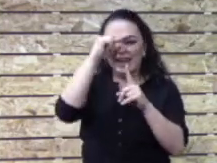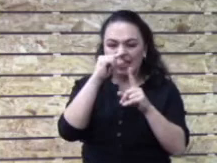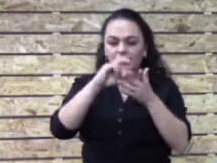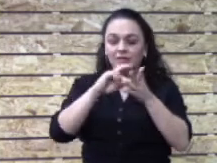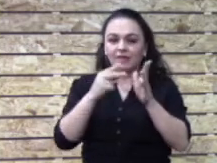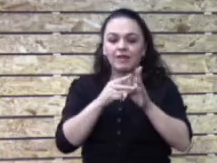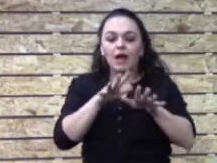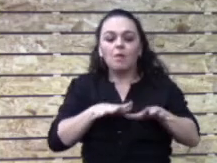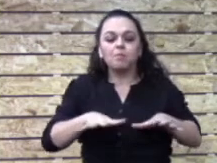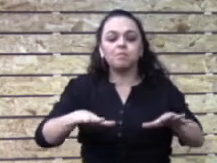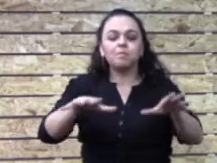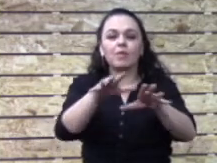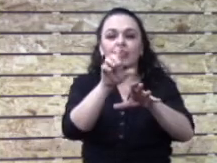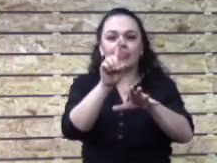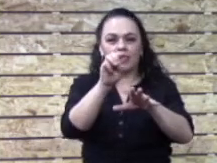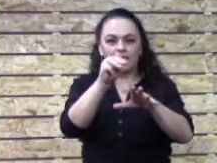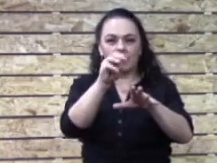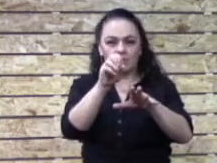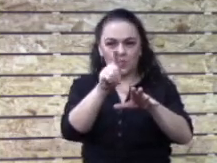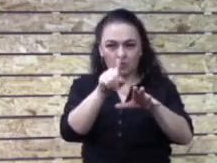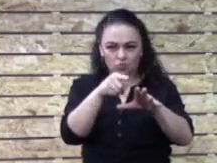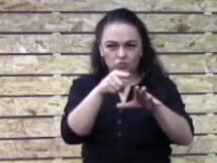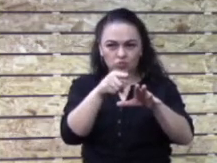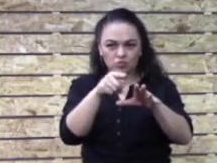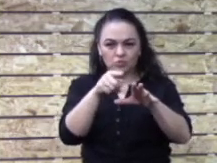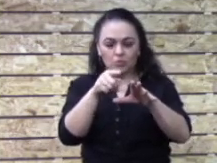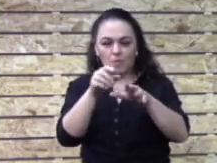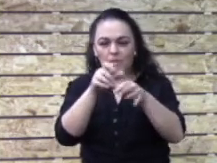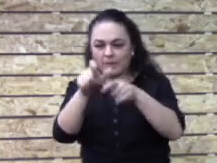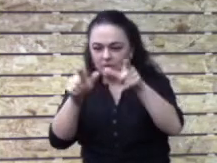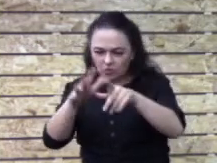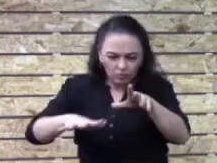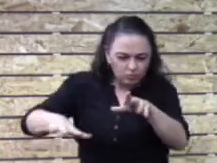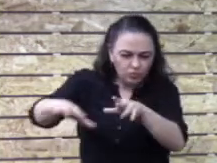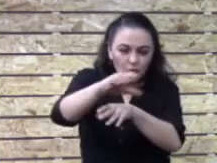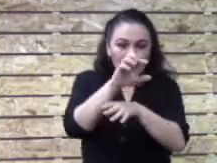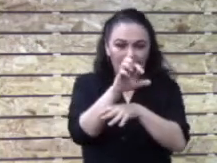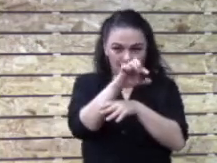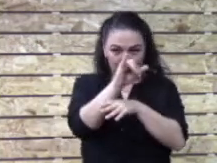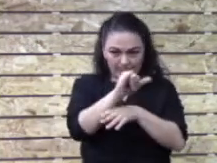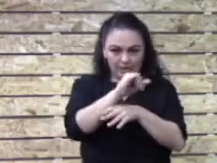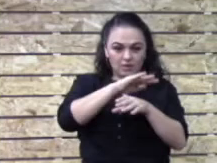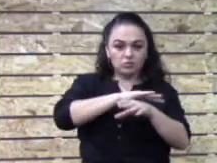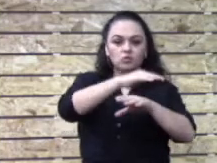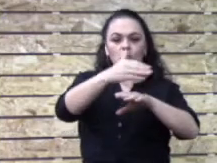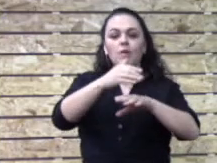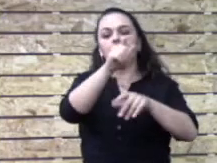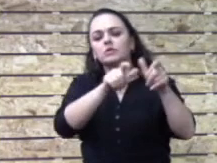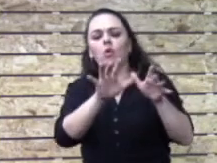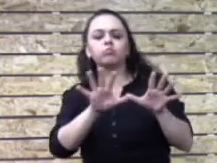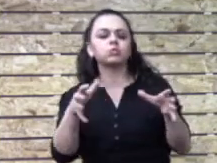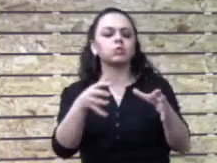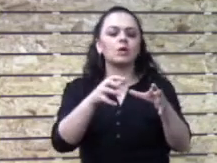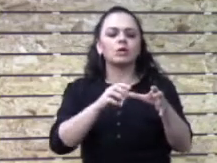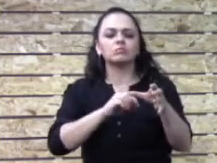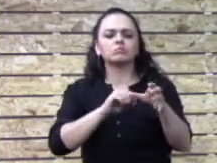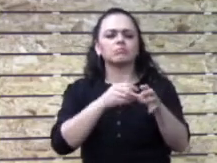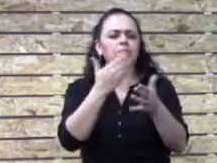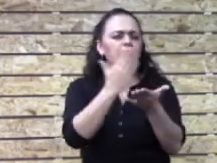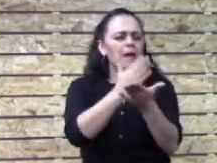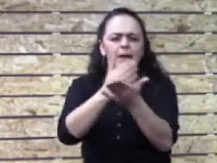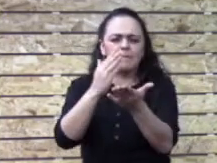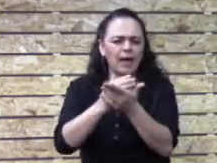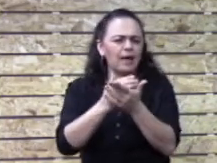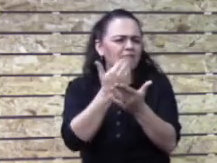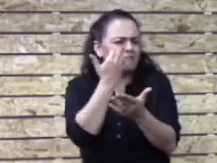Demos, epi, sobre demo, o demos sobre la gente, por encima de toda la gente. Pero en algún momento llegó a